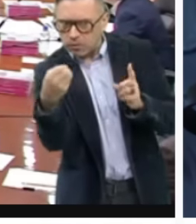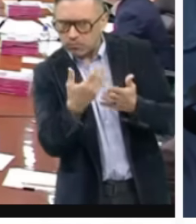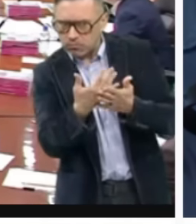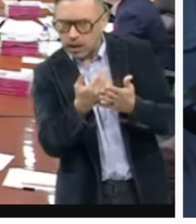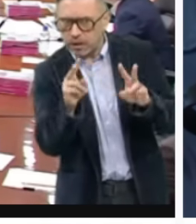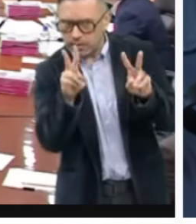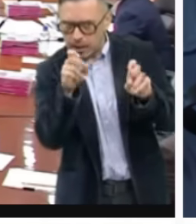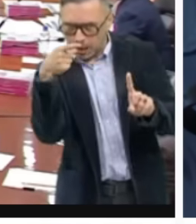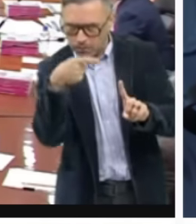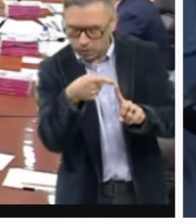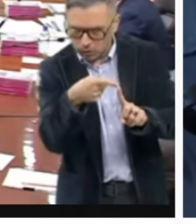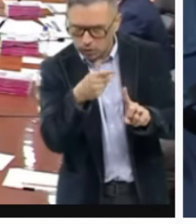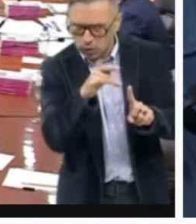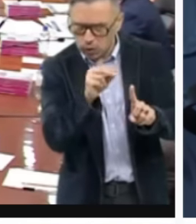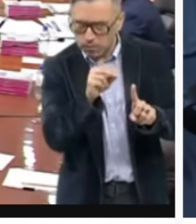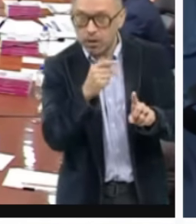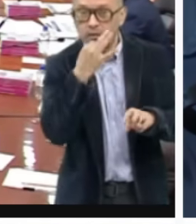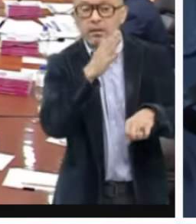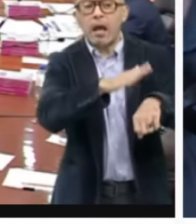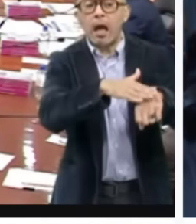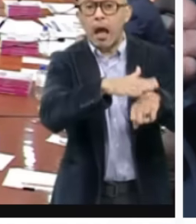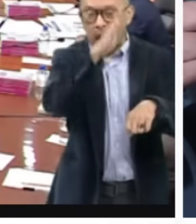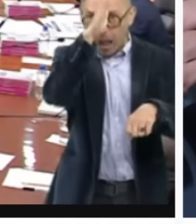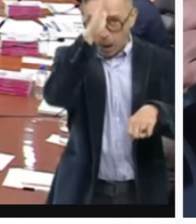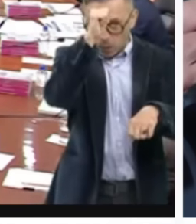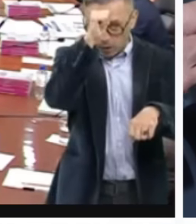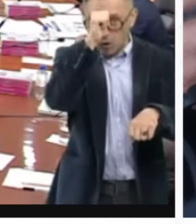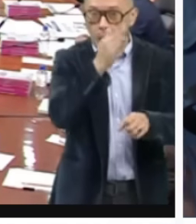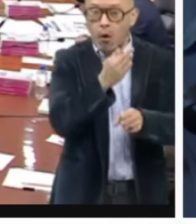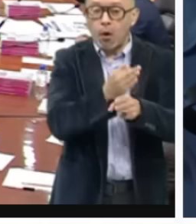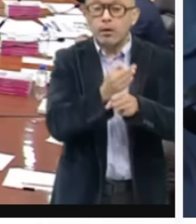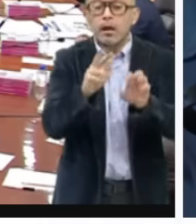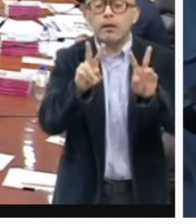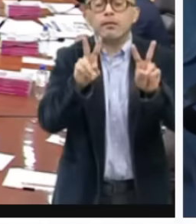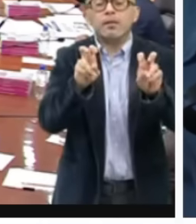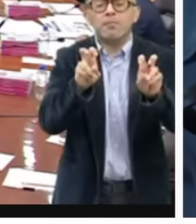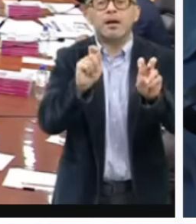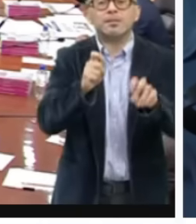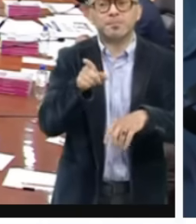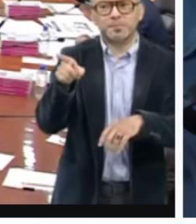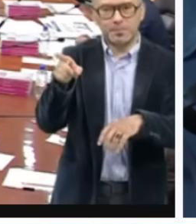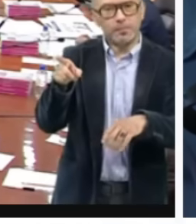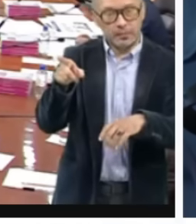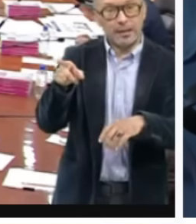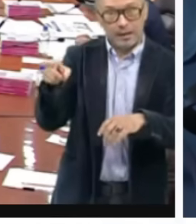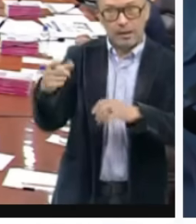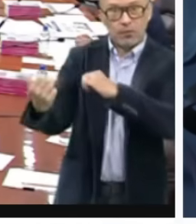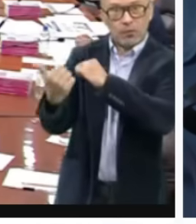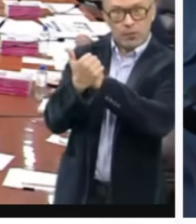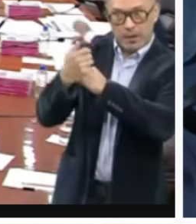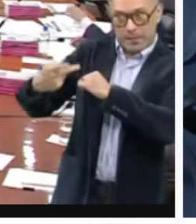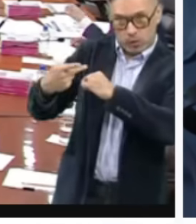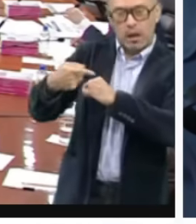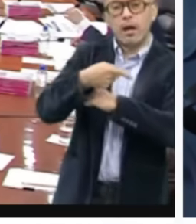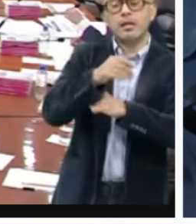el punto. Nada más que estamos, le recuerdo que estamos en el punto de la respuesta que ofrece este instituto ante una consulta.